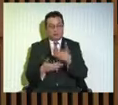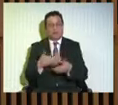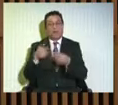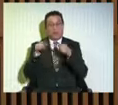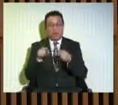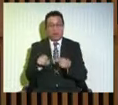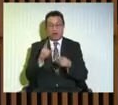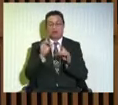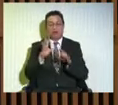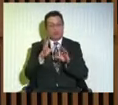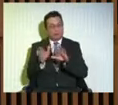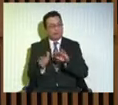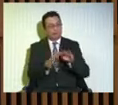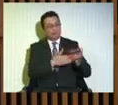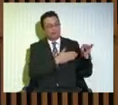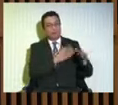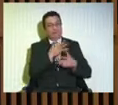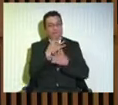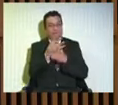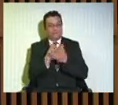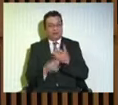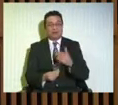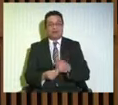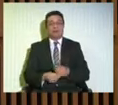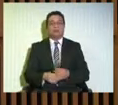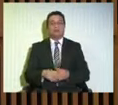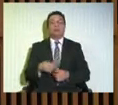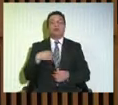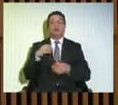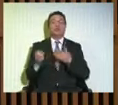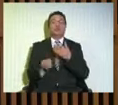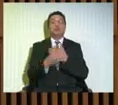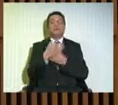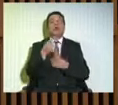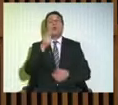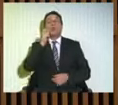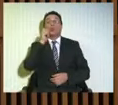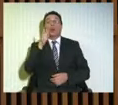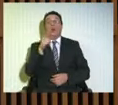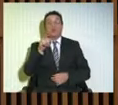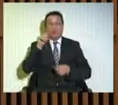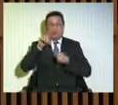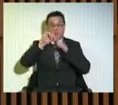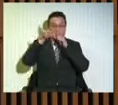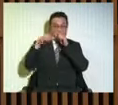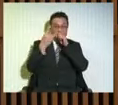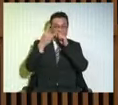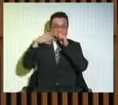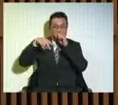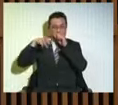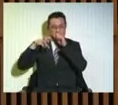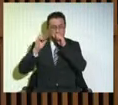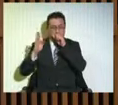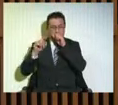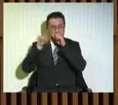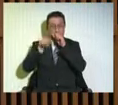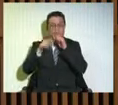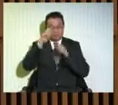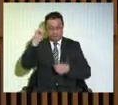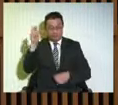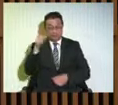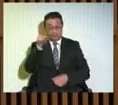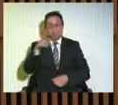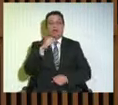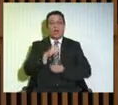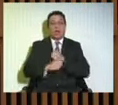quedar en el pasado. ¿Cuáles son los nuevos énfasis? JUNAEB, desde que se creó, ¿verdad?, ha venido cada